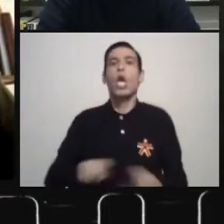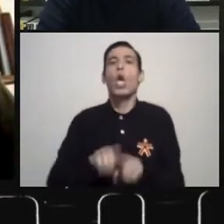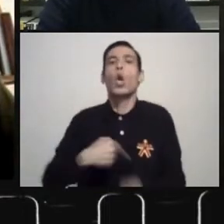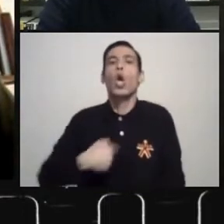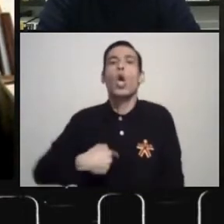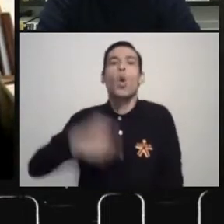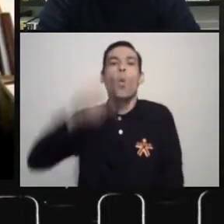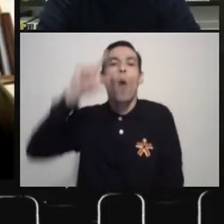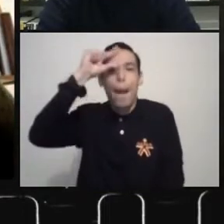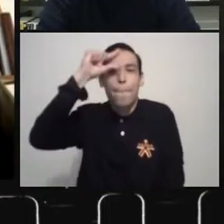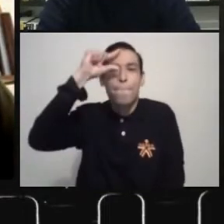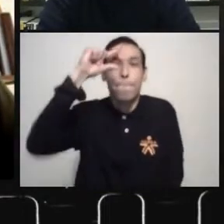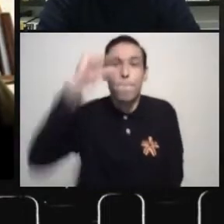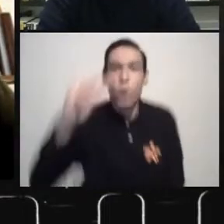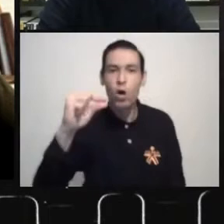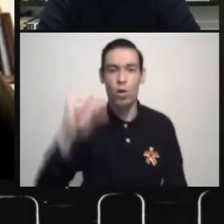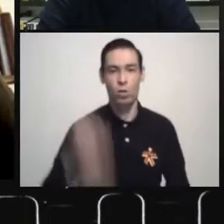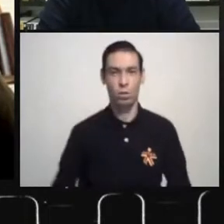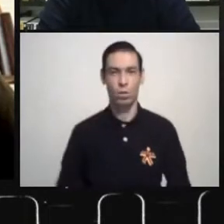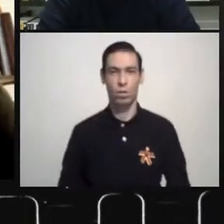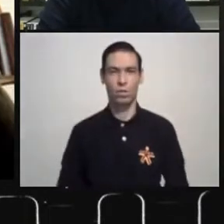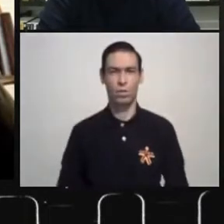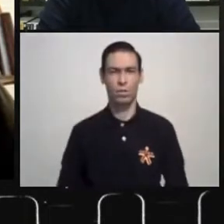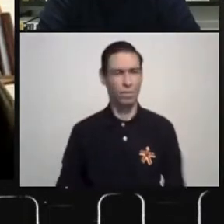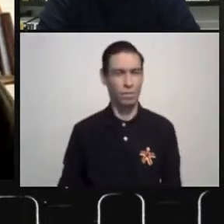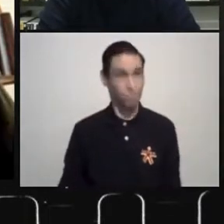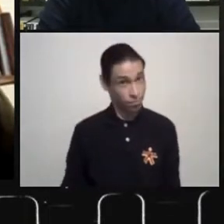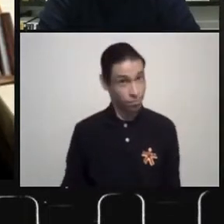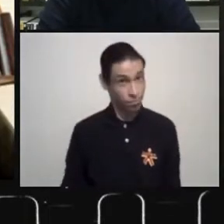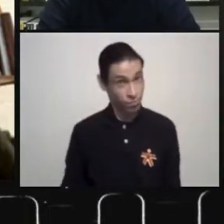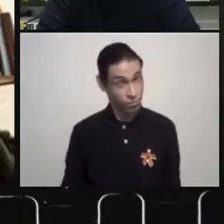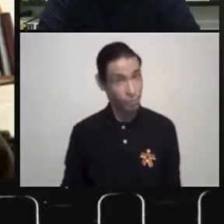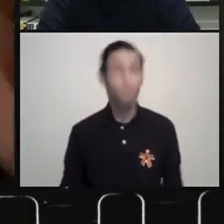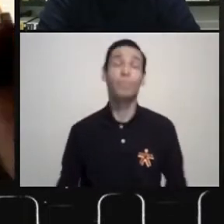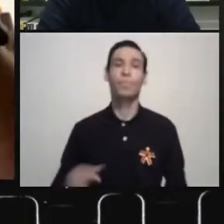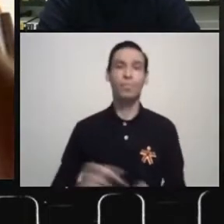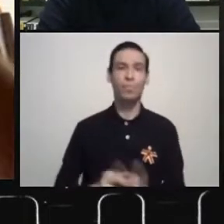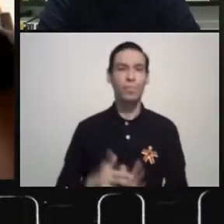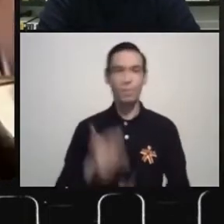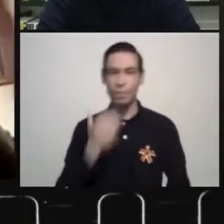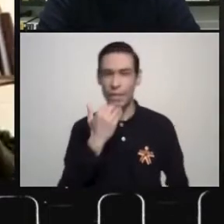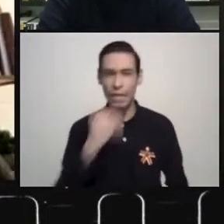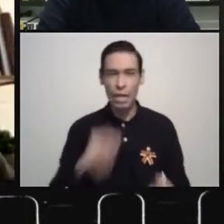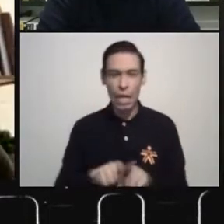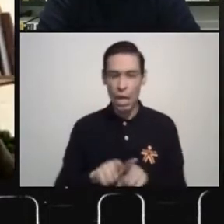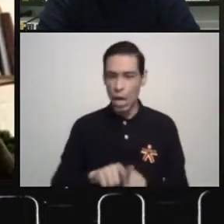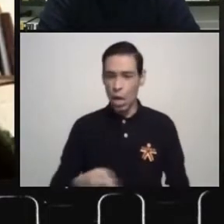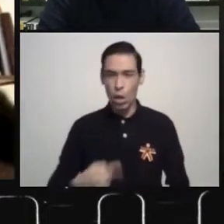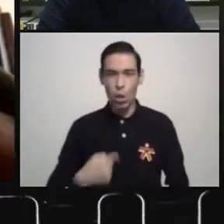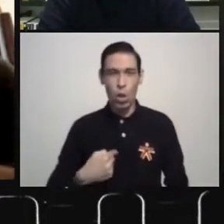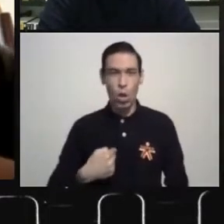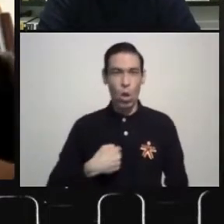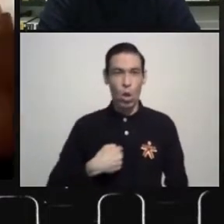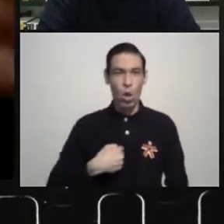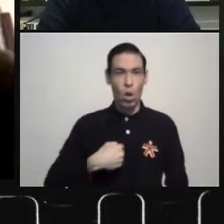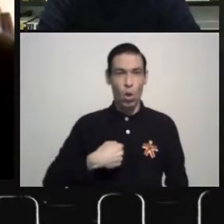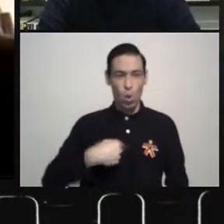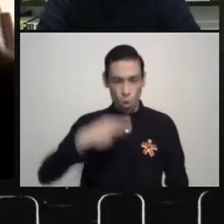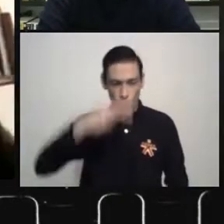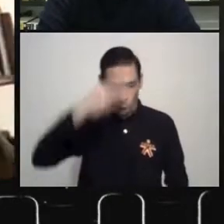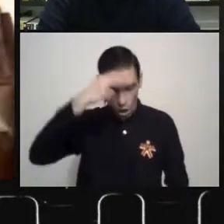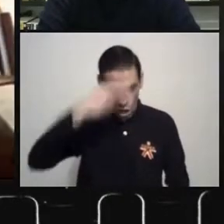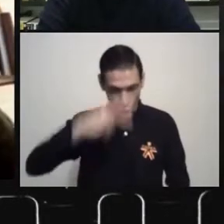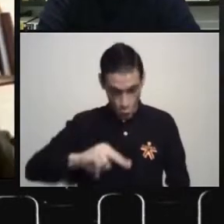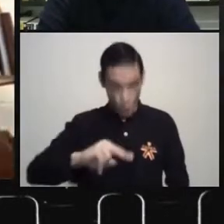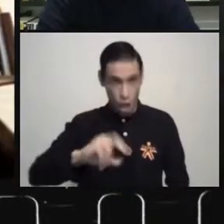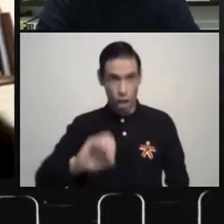¿no? O sea, creo que a mí lo que me espera, por ejemplo, con mis hijos, cuando mi hijo tenga 20 años, yo le digo, es que aquí el viejo que